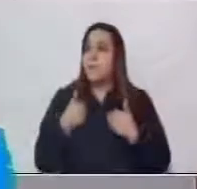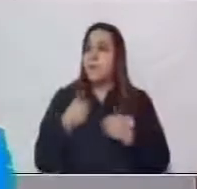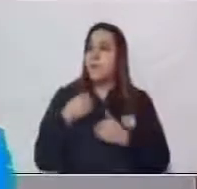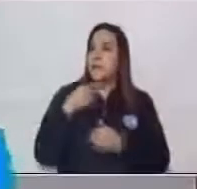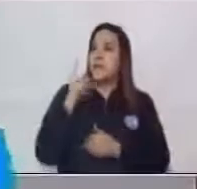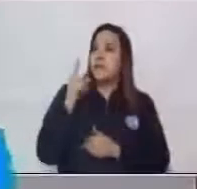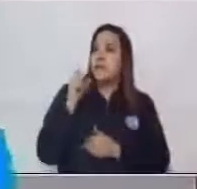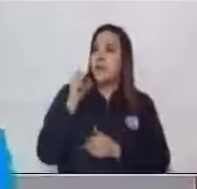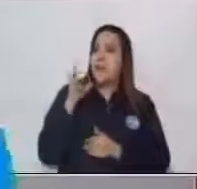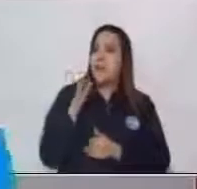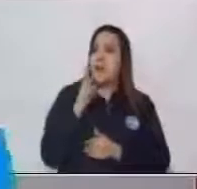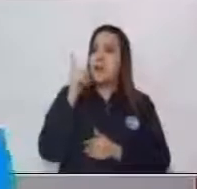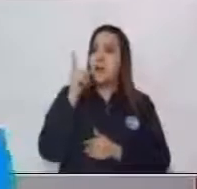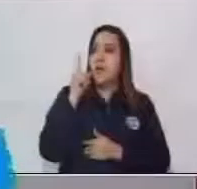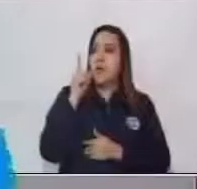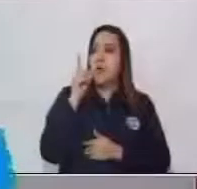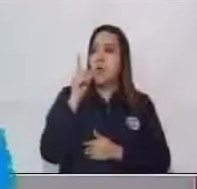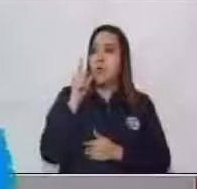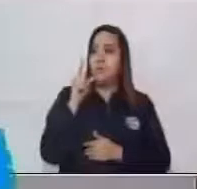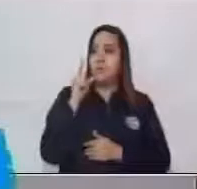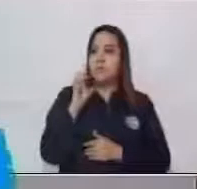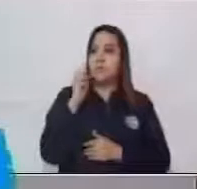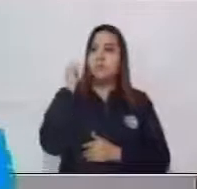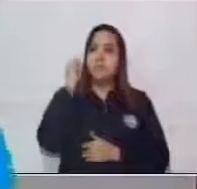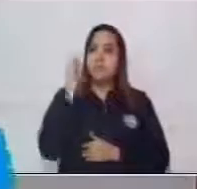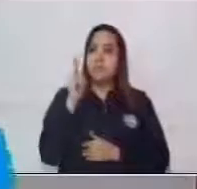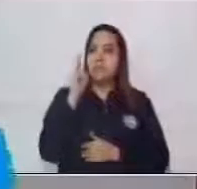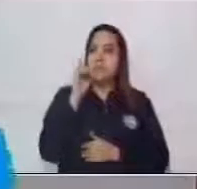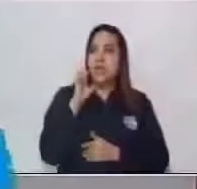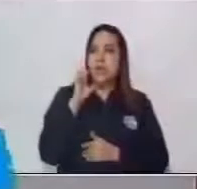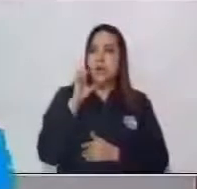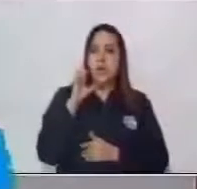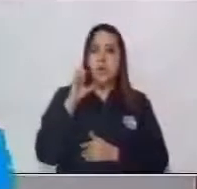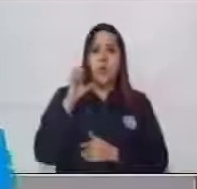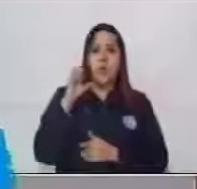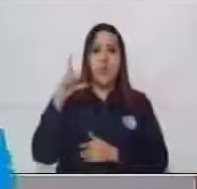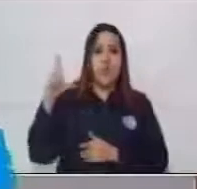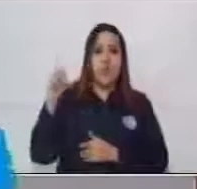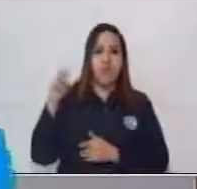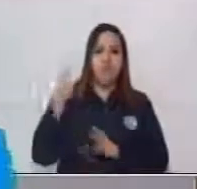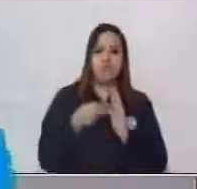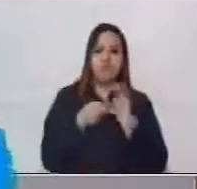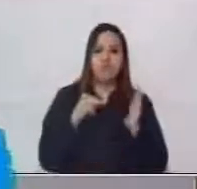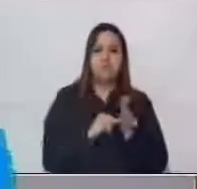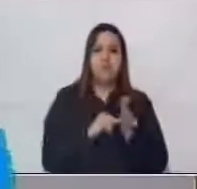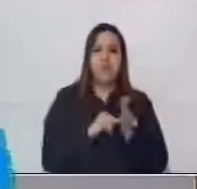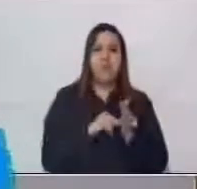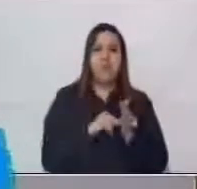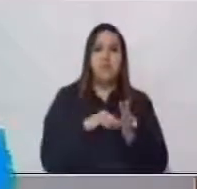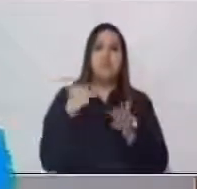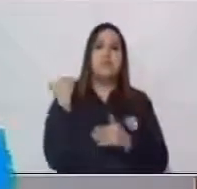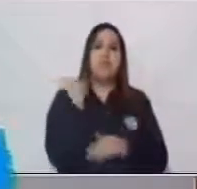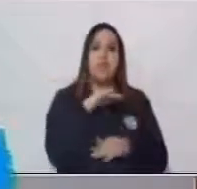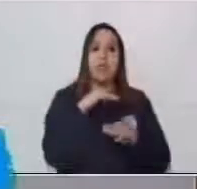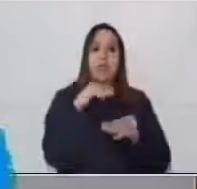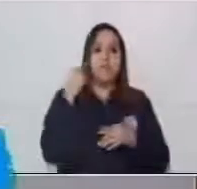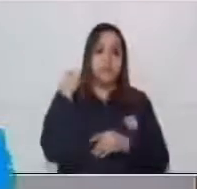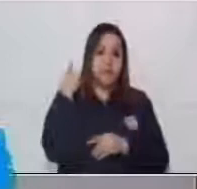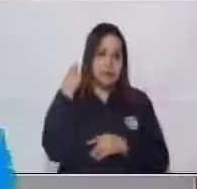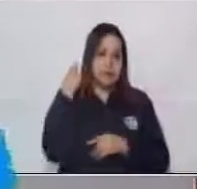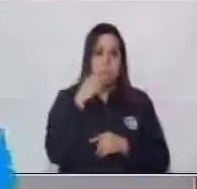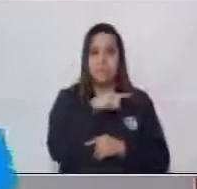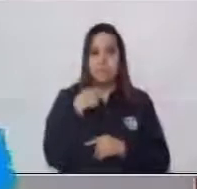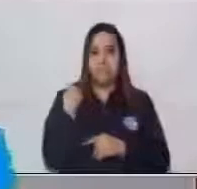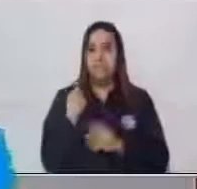Es cortar la cabeza. Pero ¿qué hace el punto y aparte? Cuando está desarrollando una idea, llega a ese punto aparte